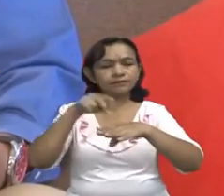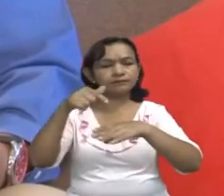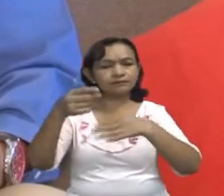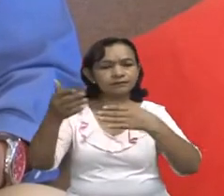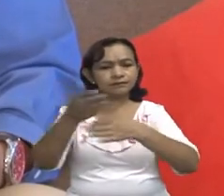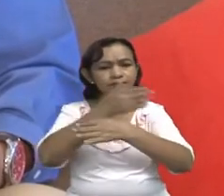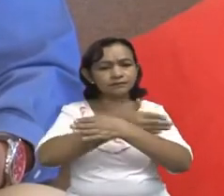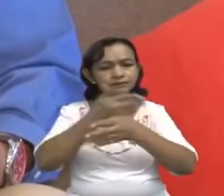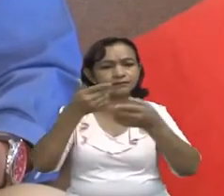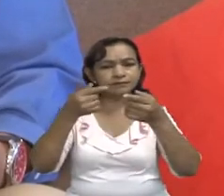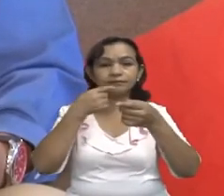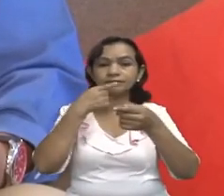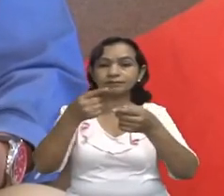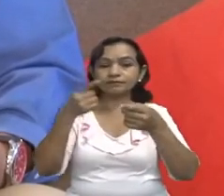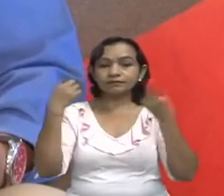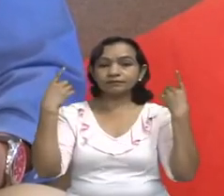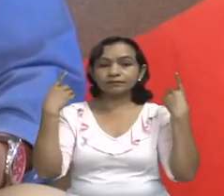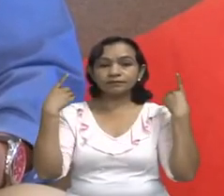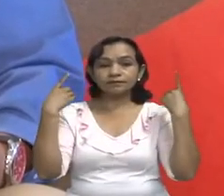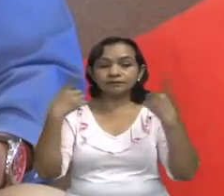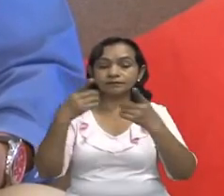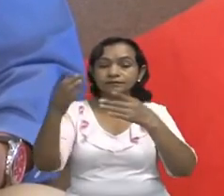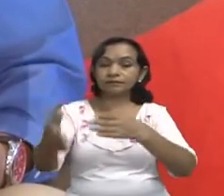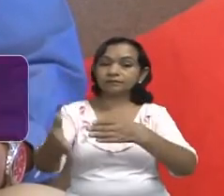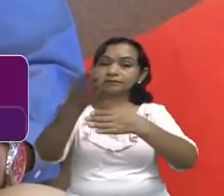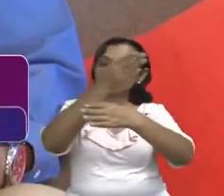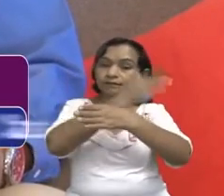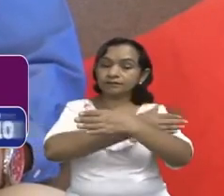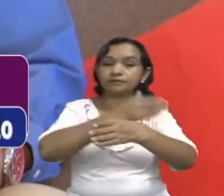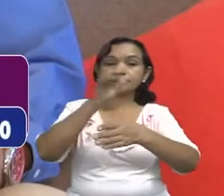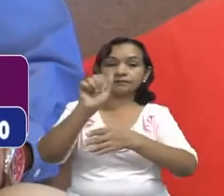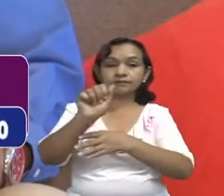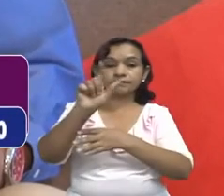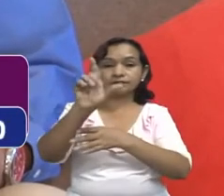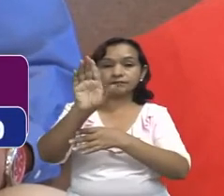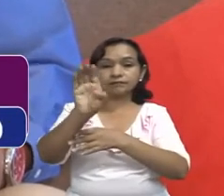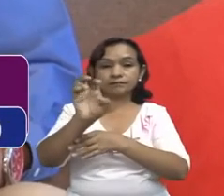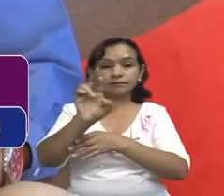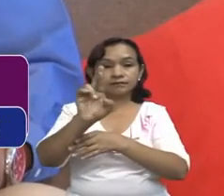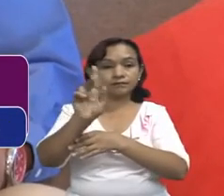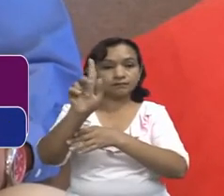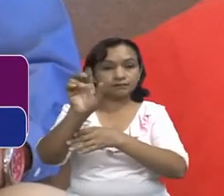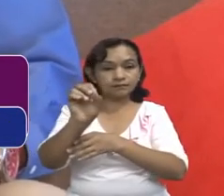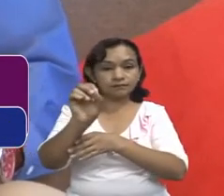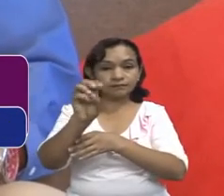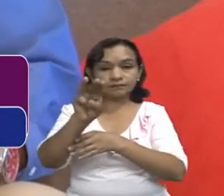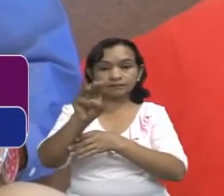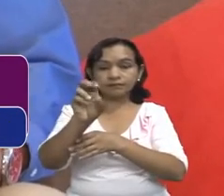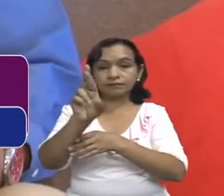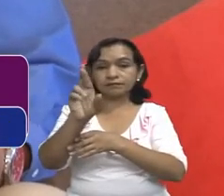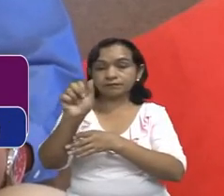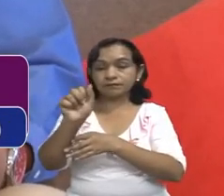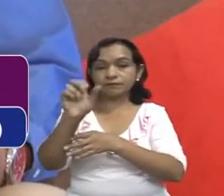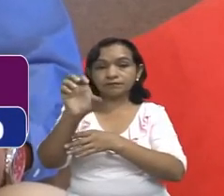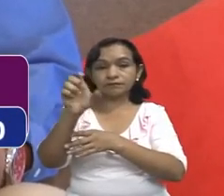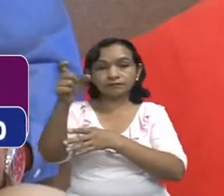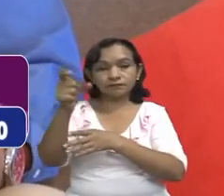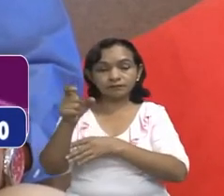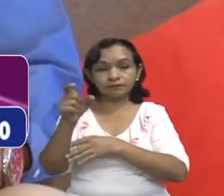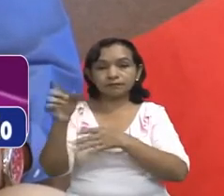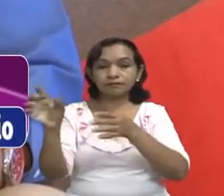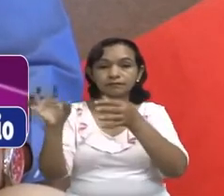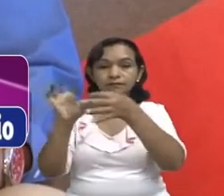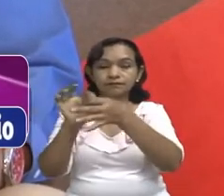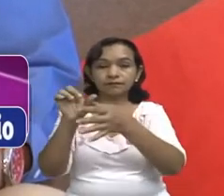nosotros el compañero Alberto Mora, quien es periodista, presentador y además exdirector del canal parlamentario. Junto a él nos acompaña la compañera Liz